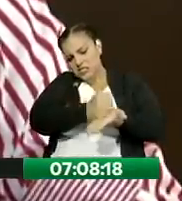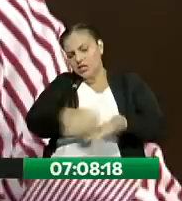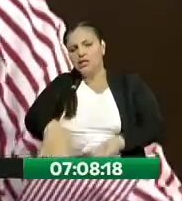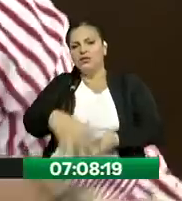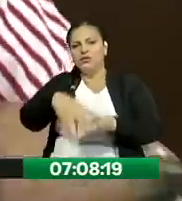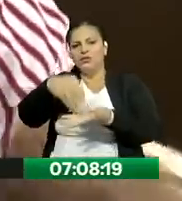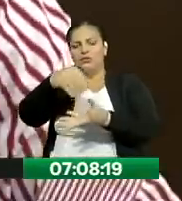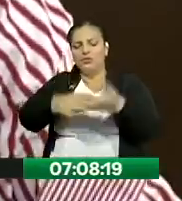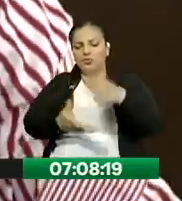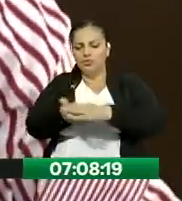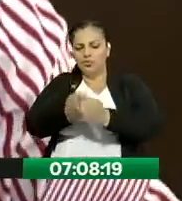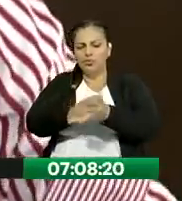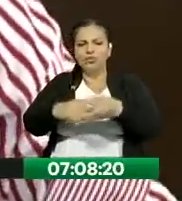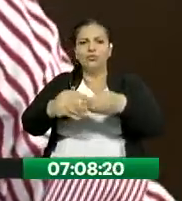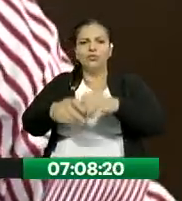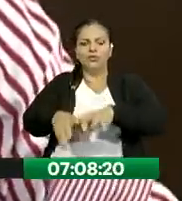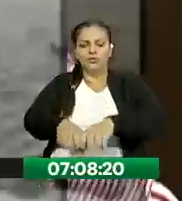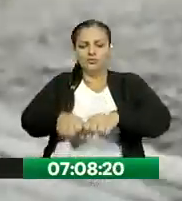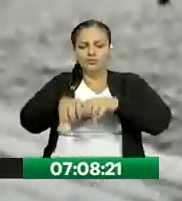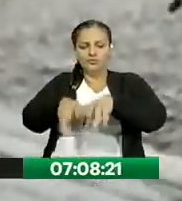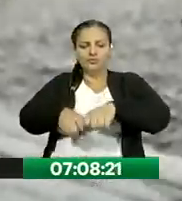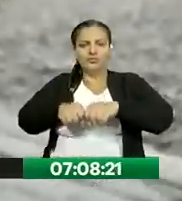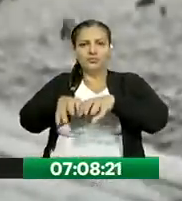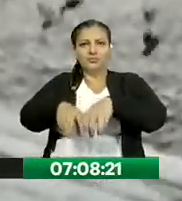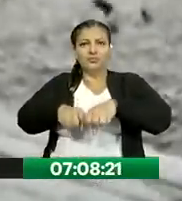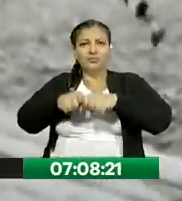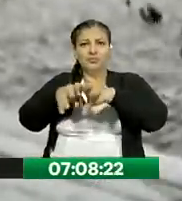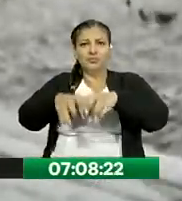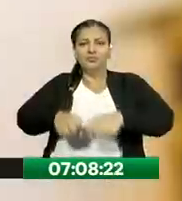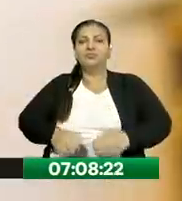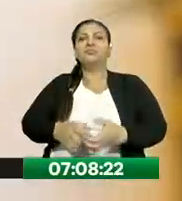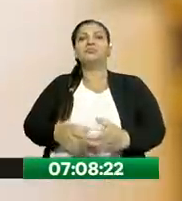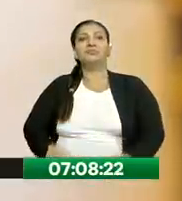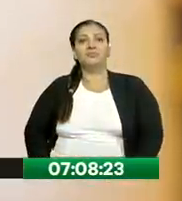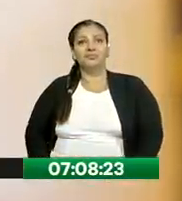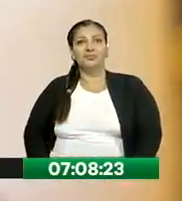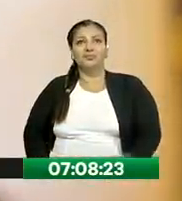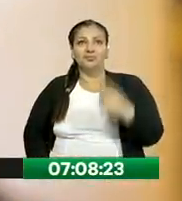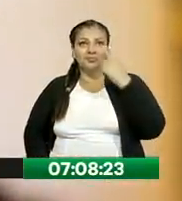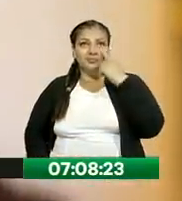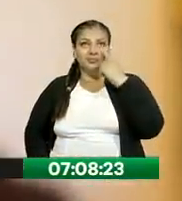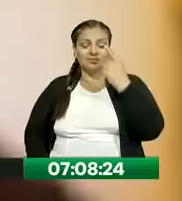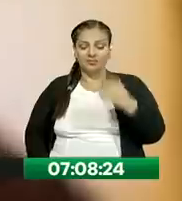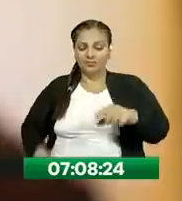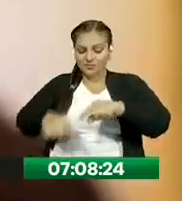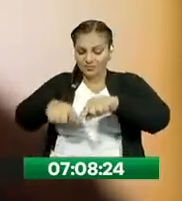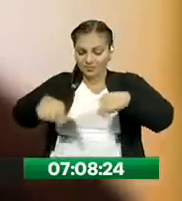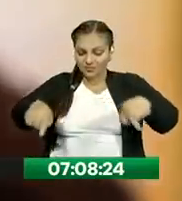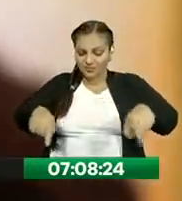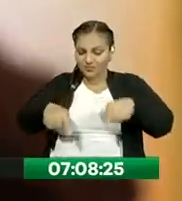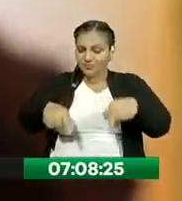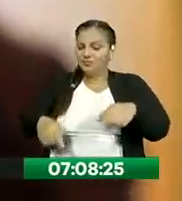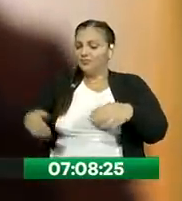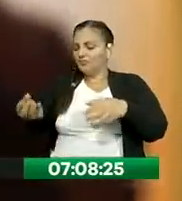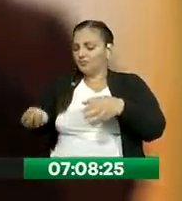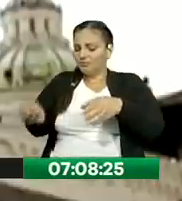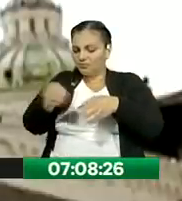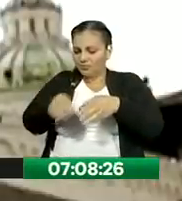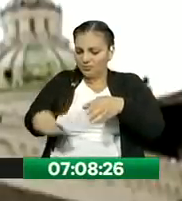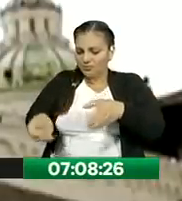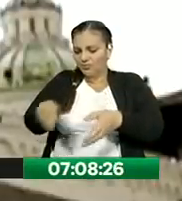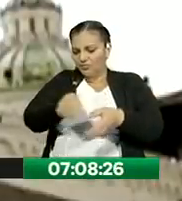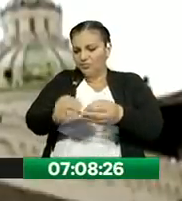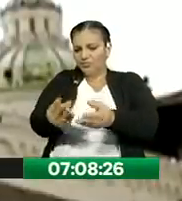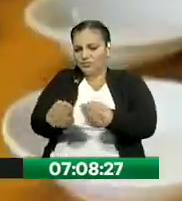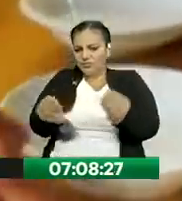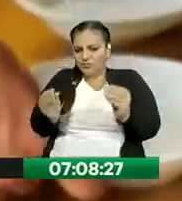rellena de queso y se hacen en un tiesto sin grasa. Solo nos queda decir que este Quito, su Quito, mi Quito, nuestro Quito, lleno de arte y